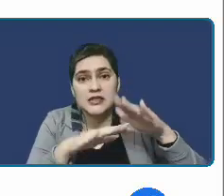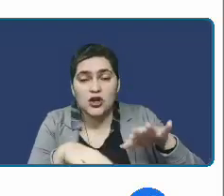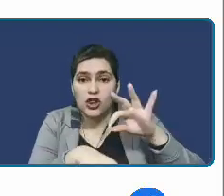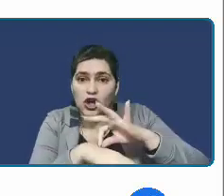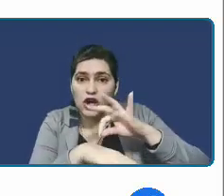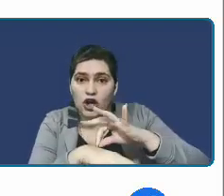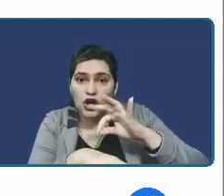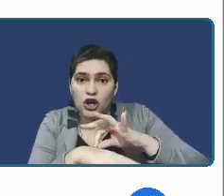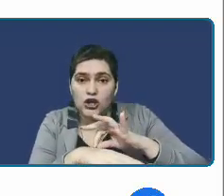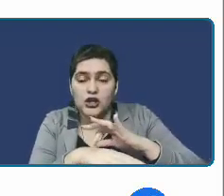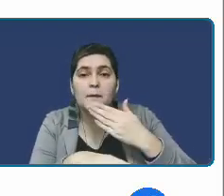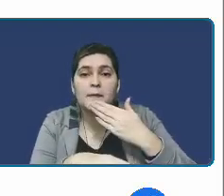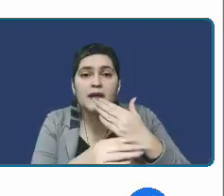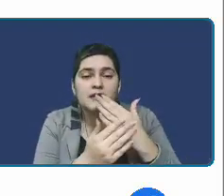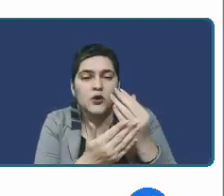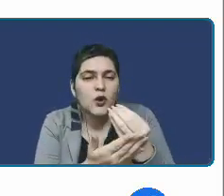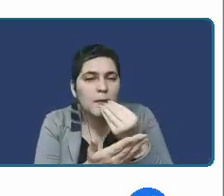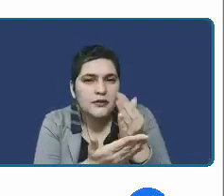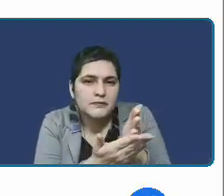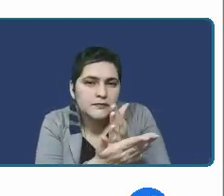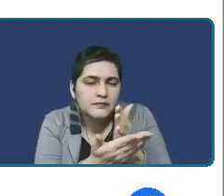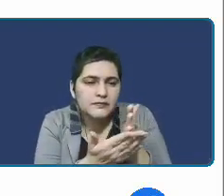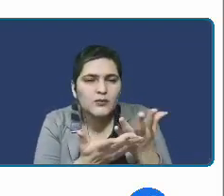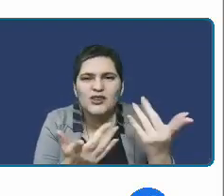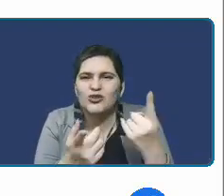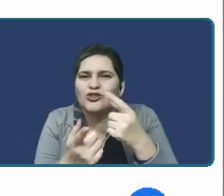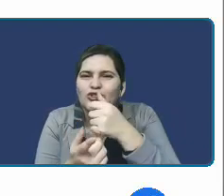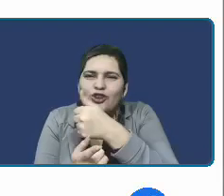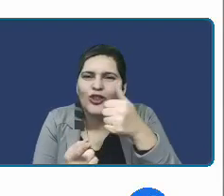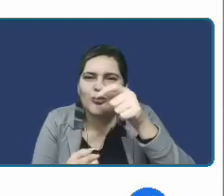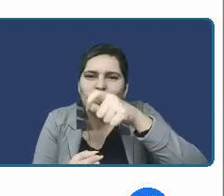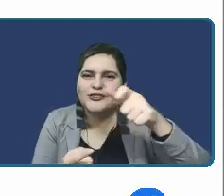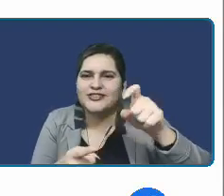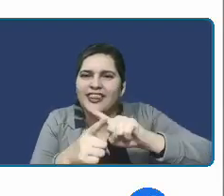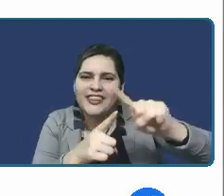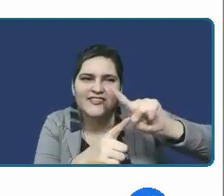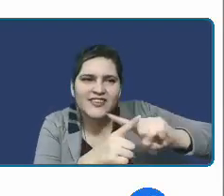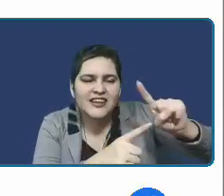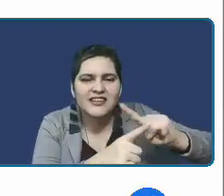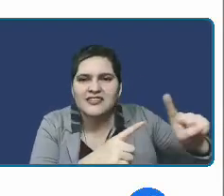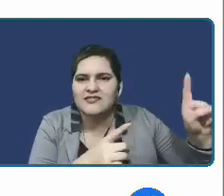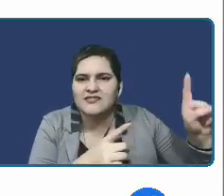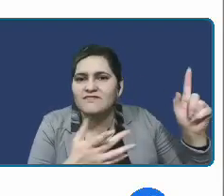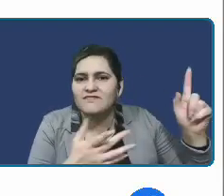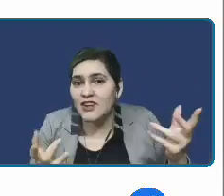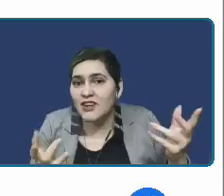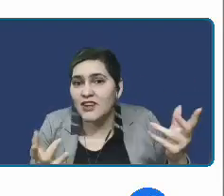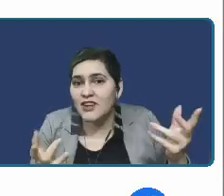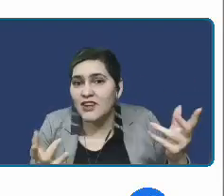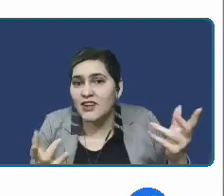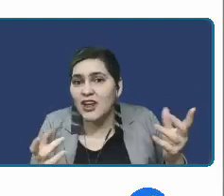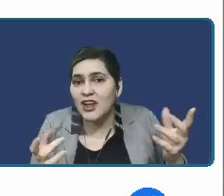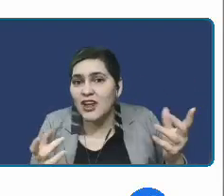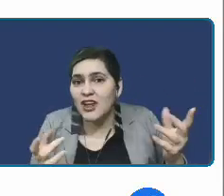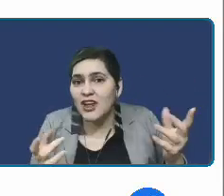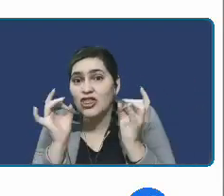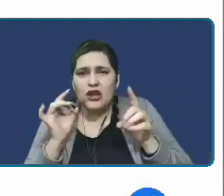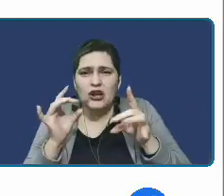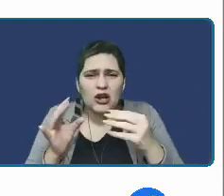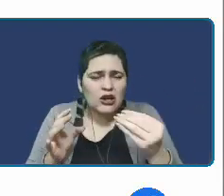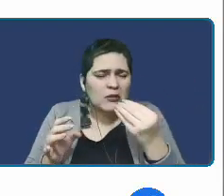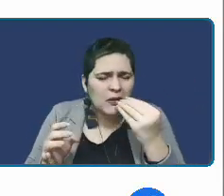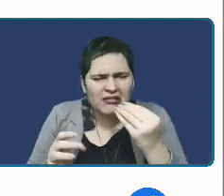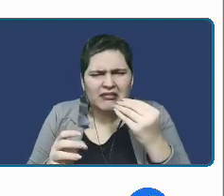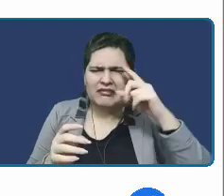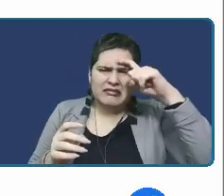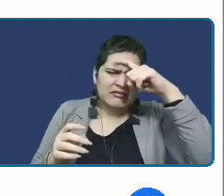alimentación, porque somos todos diferentes. Entonces, el dolor es un hecho importante que me dificulta cómo voy a comer. La